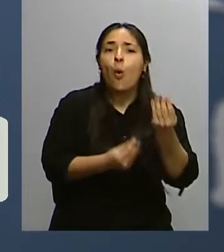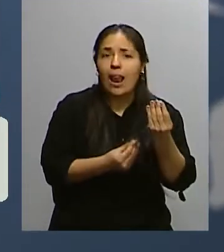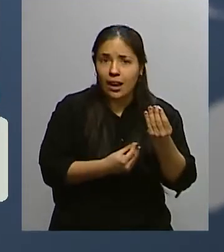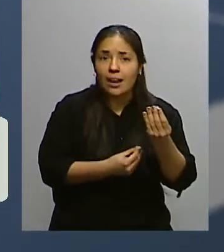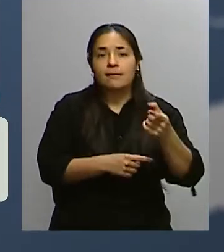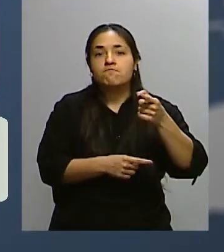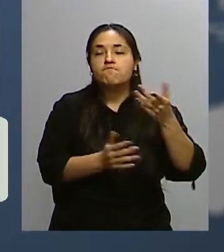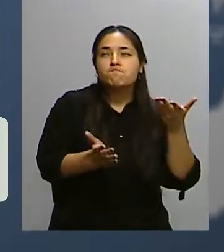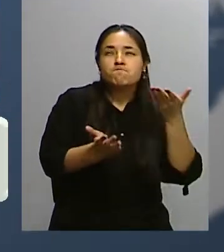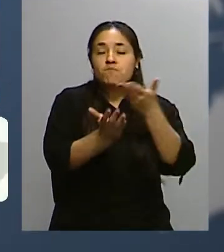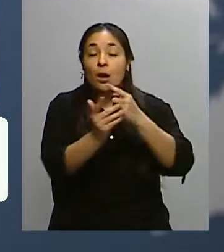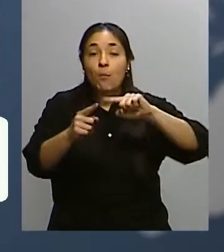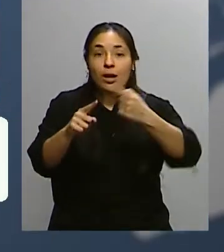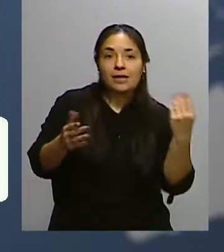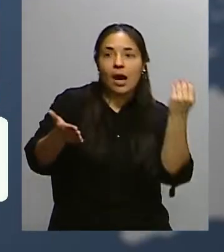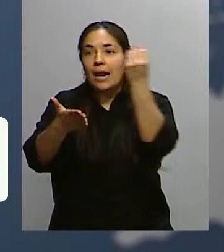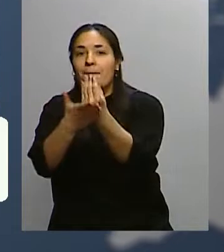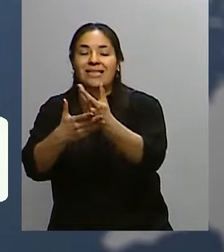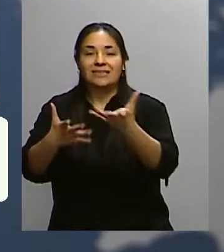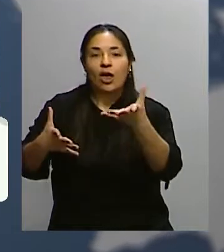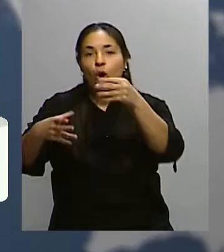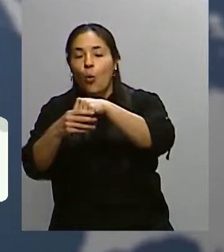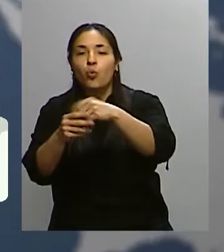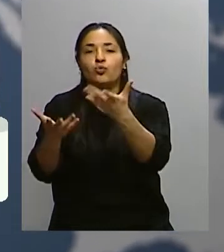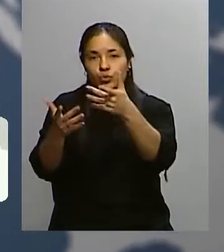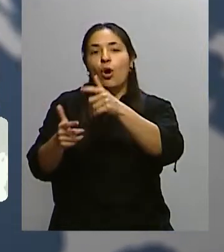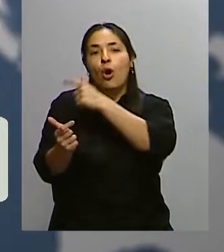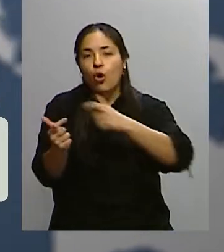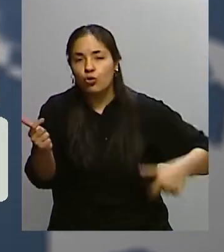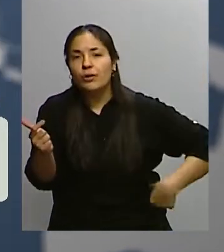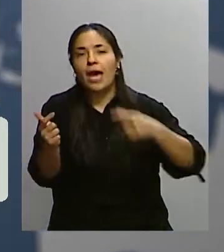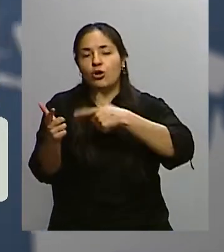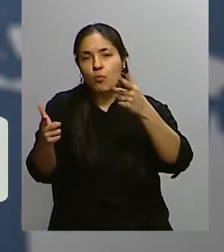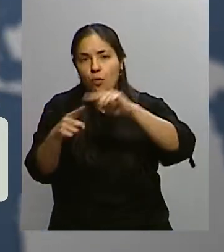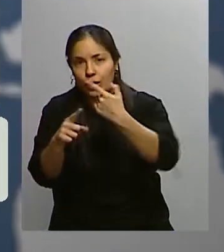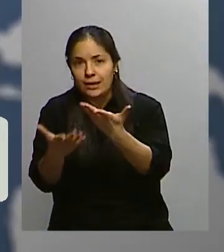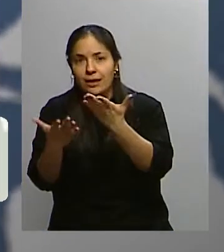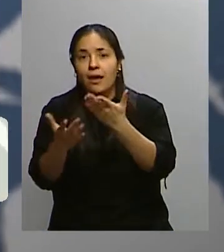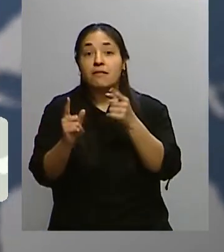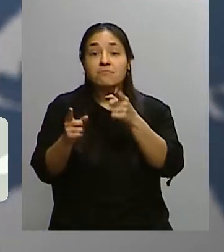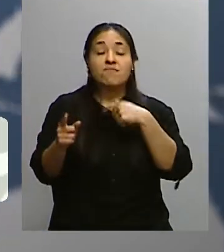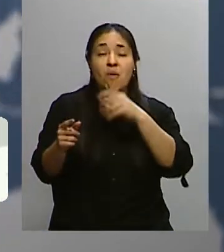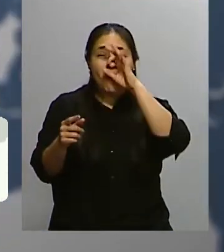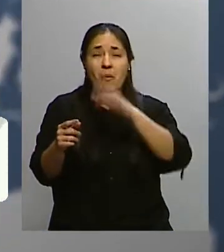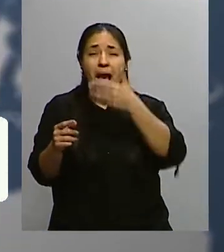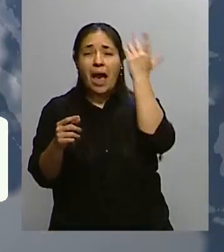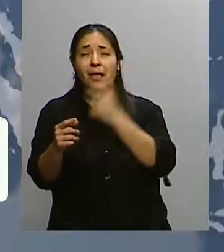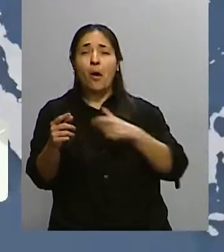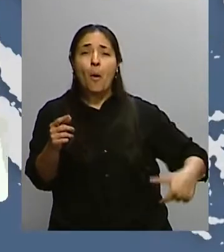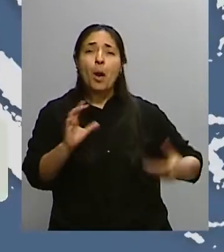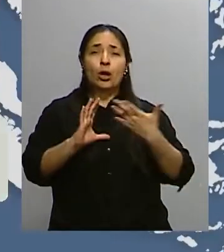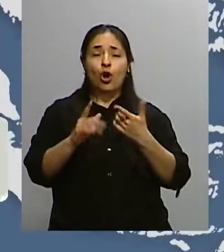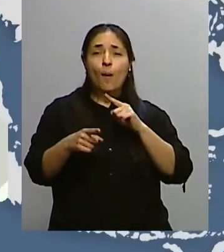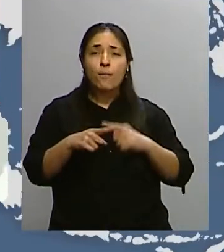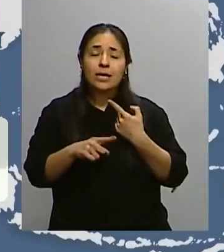estado representados debidamente, de acuerdo a su proporción, en las instancias de gobernanza del país, y luego